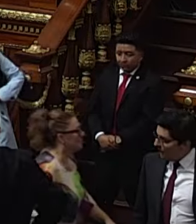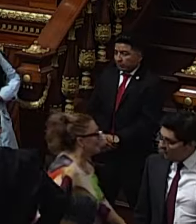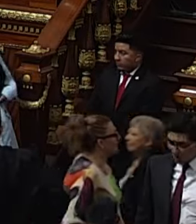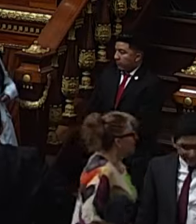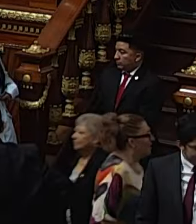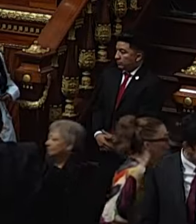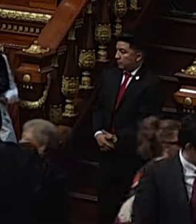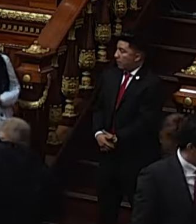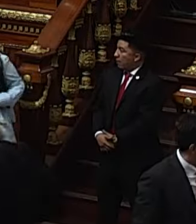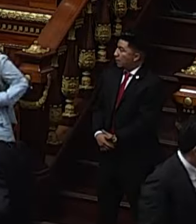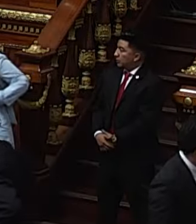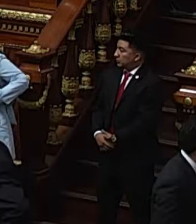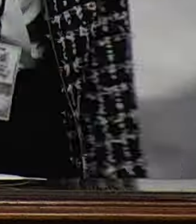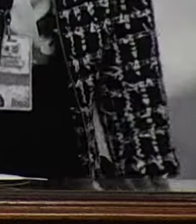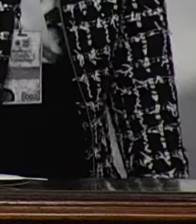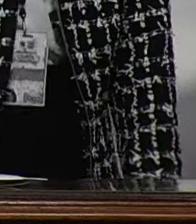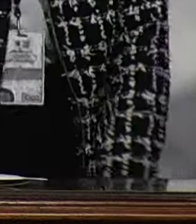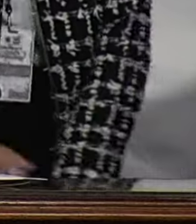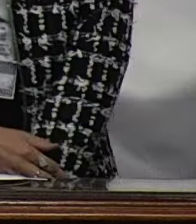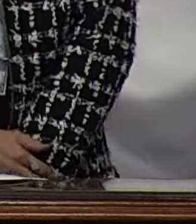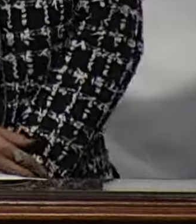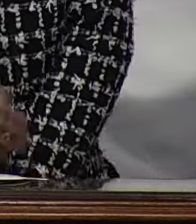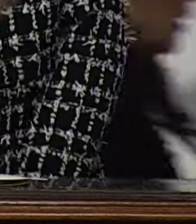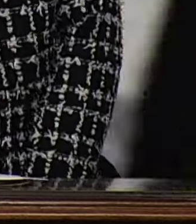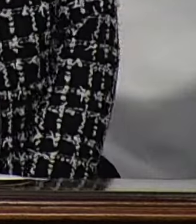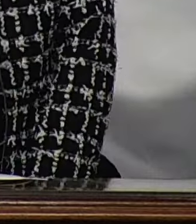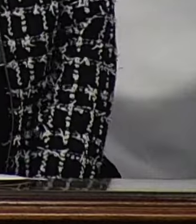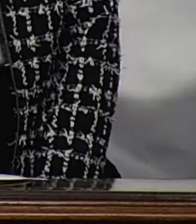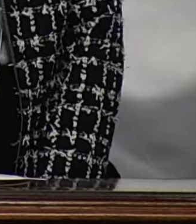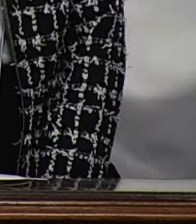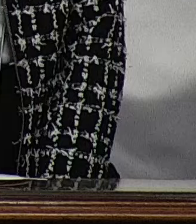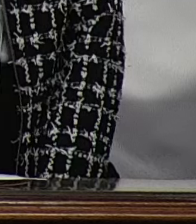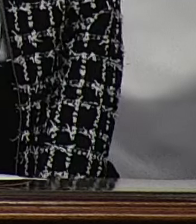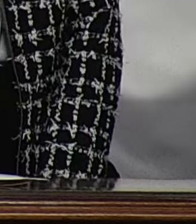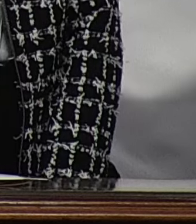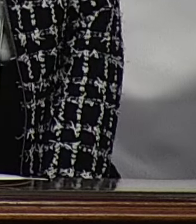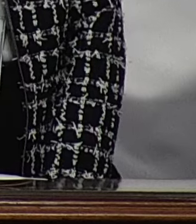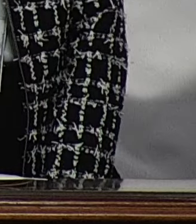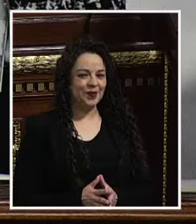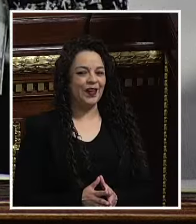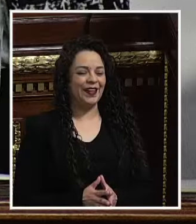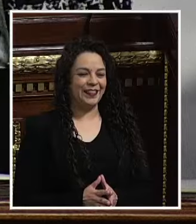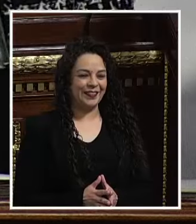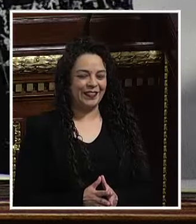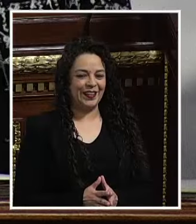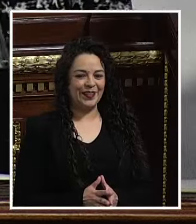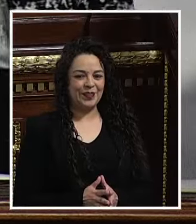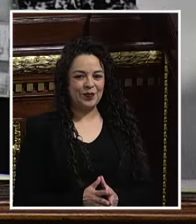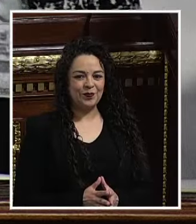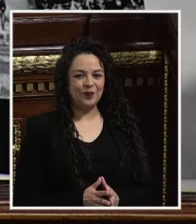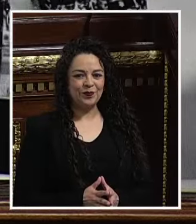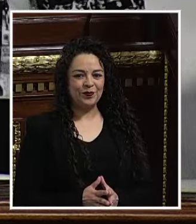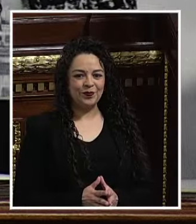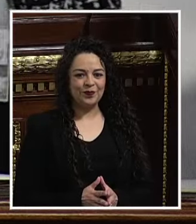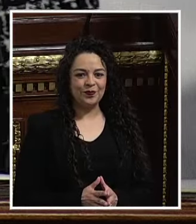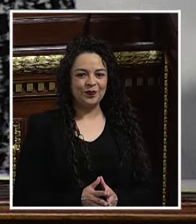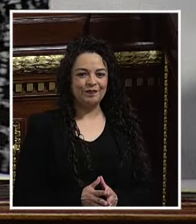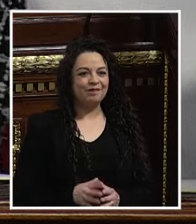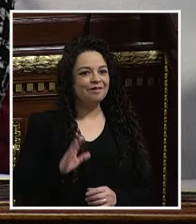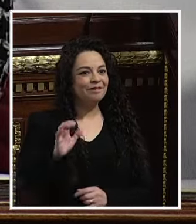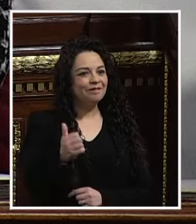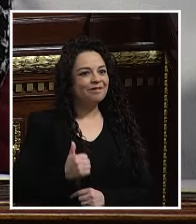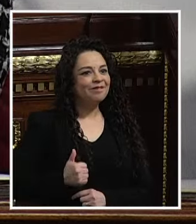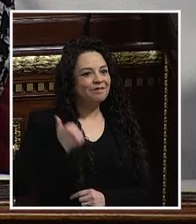Aprovechamos este momento para dar la más cordial bienvenida